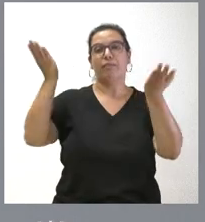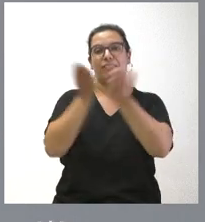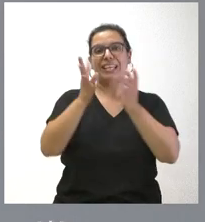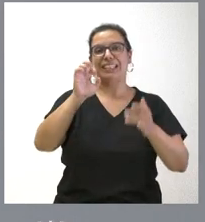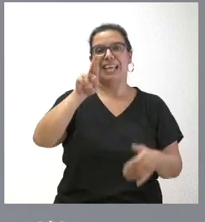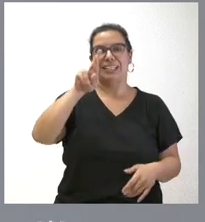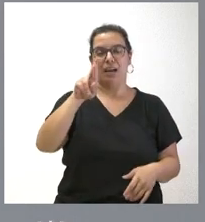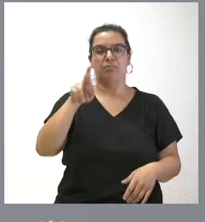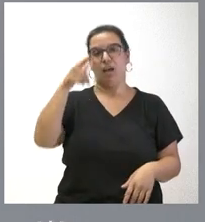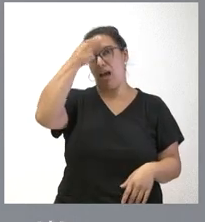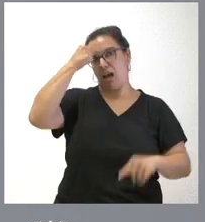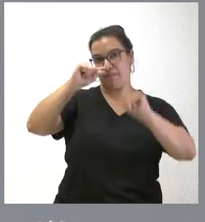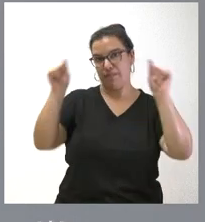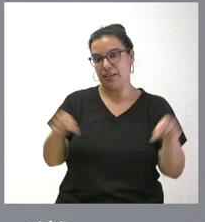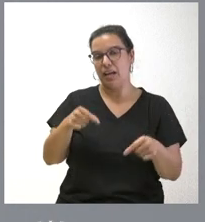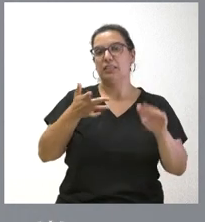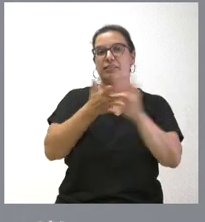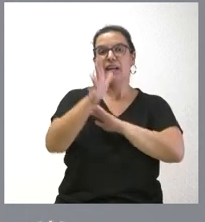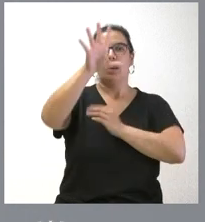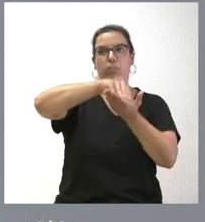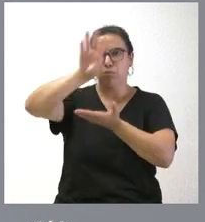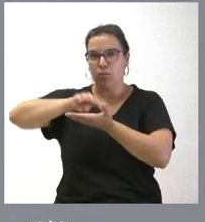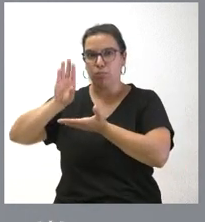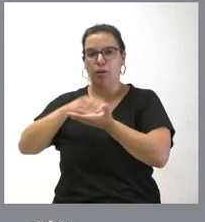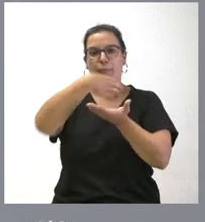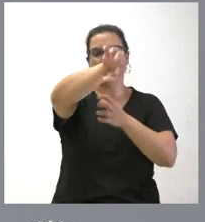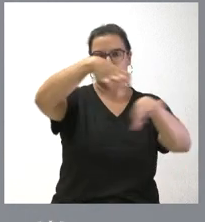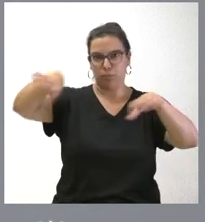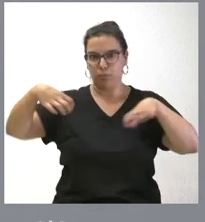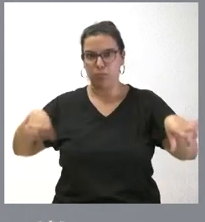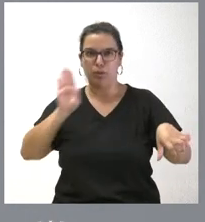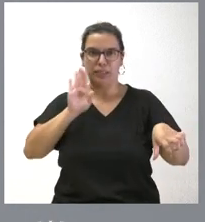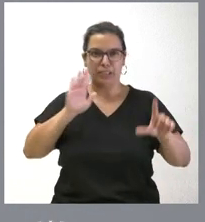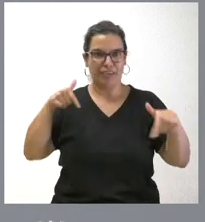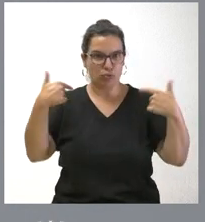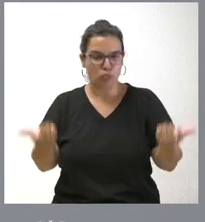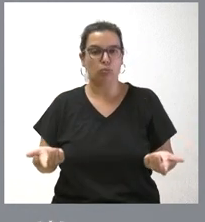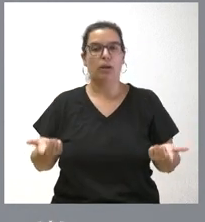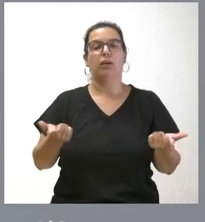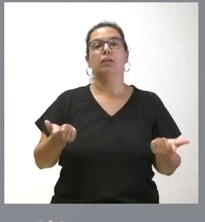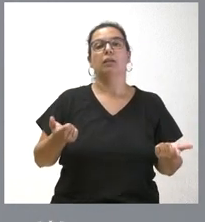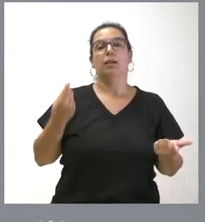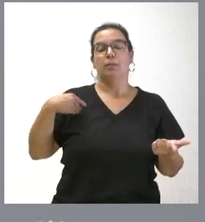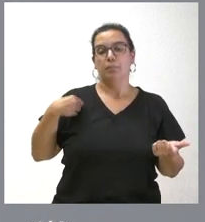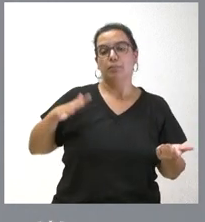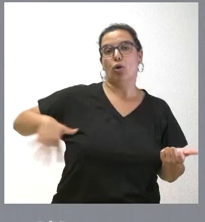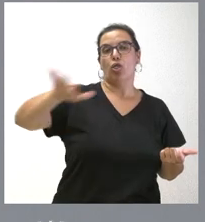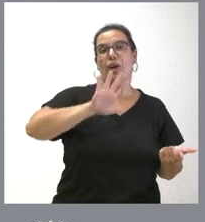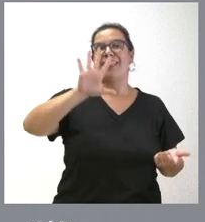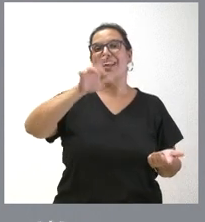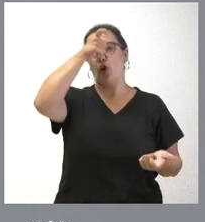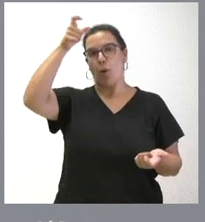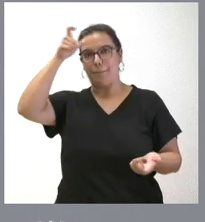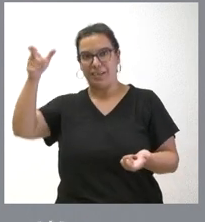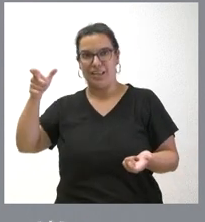se trata de la recogida clasificación y almacenaje de residuos urbanos en los municipios incluidos en el Paraje de las cinco villas en